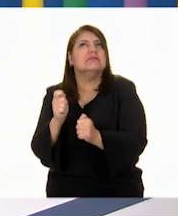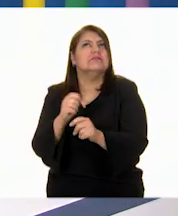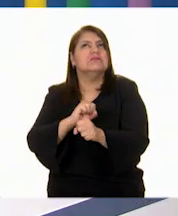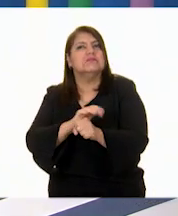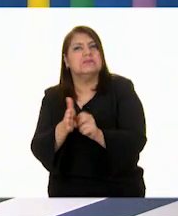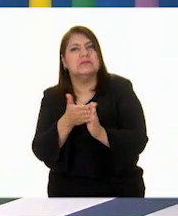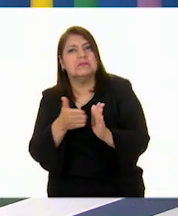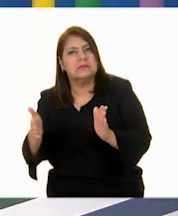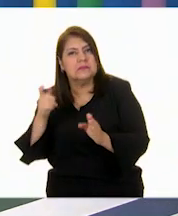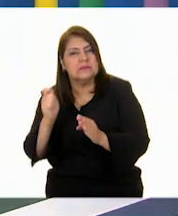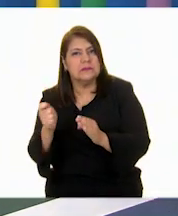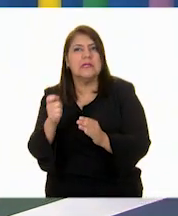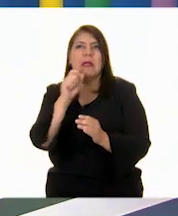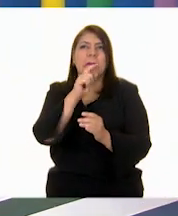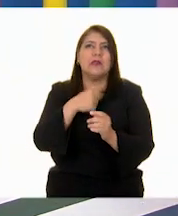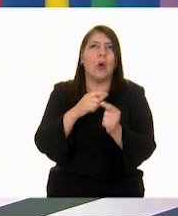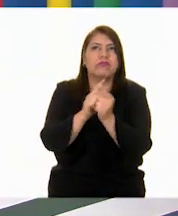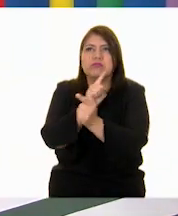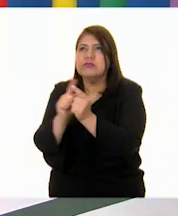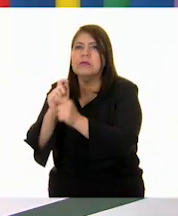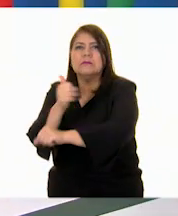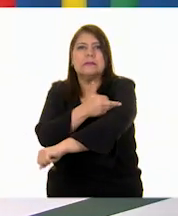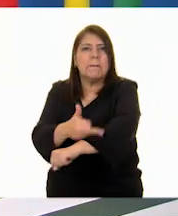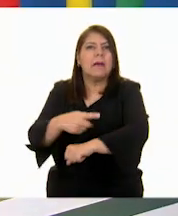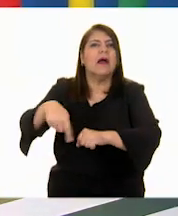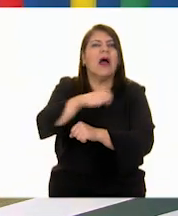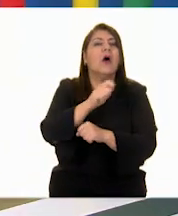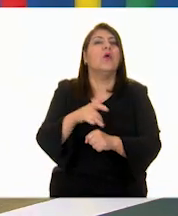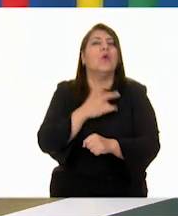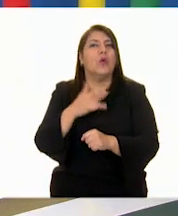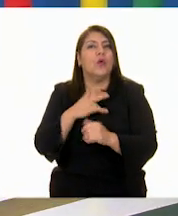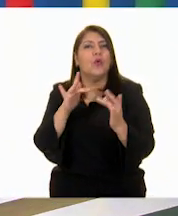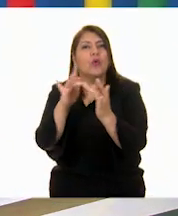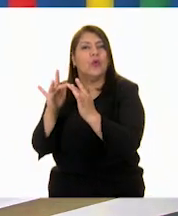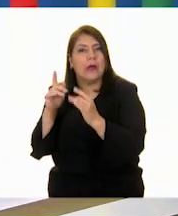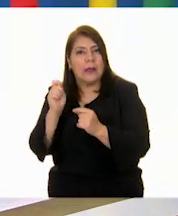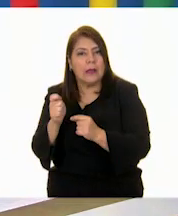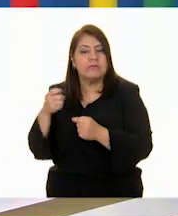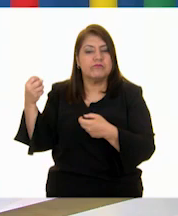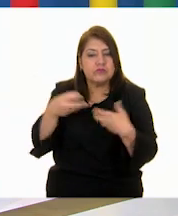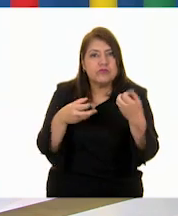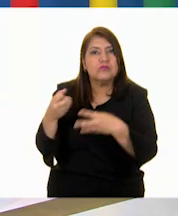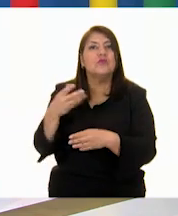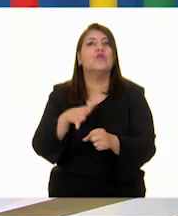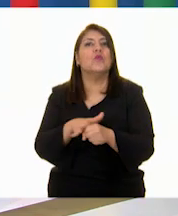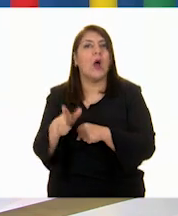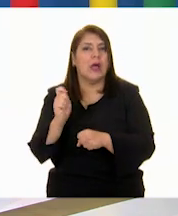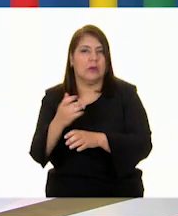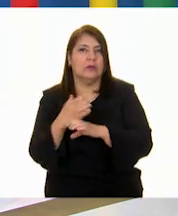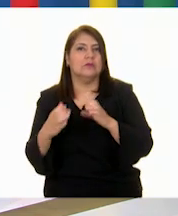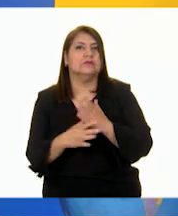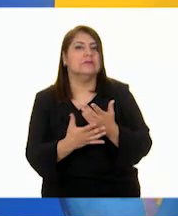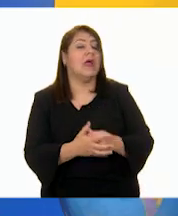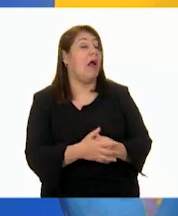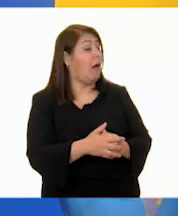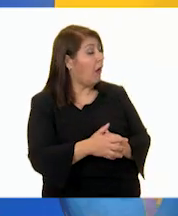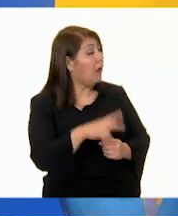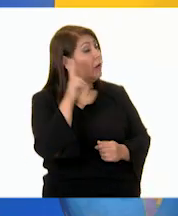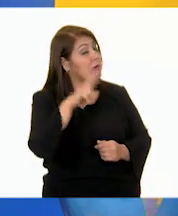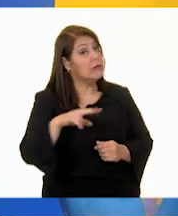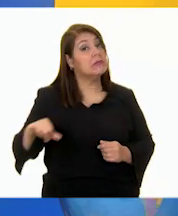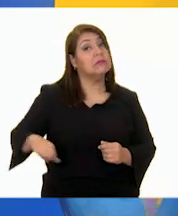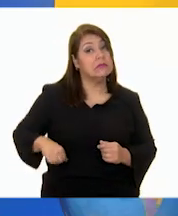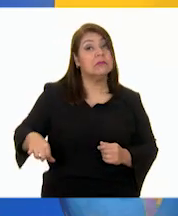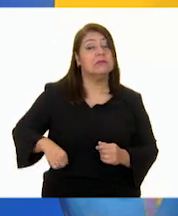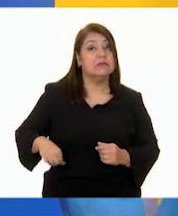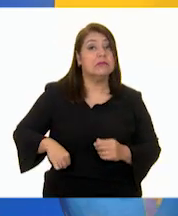en las relaciones con los otros integrantes de sus hogares y lo que reciben de ellos. Qué interesante, de verdad es muy interesante. En